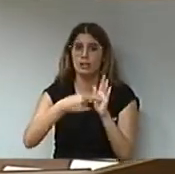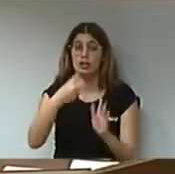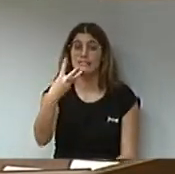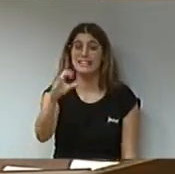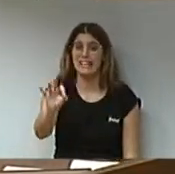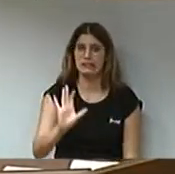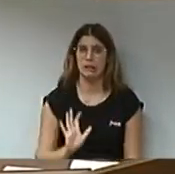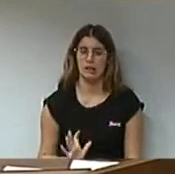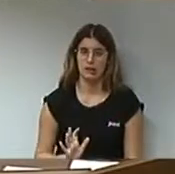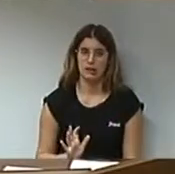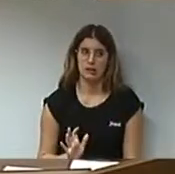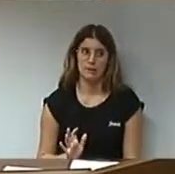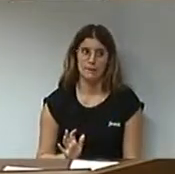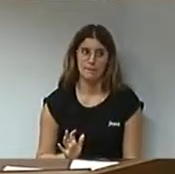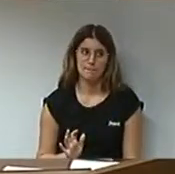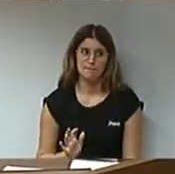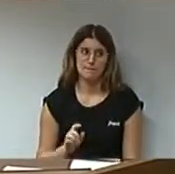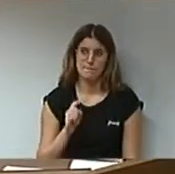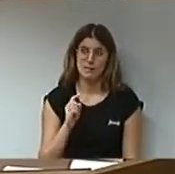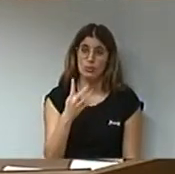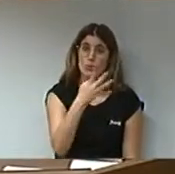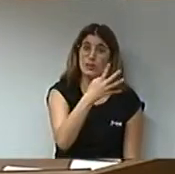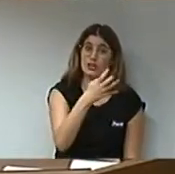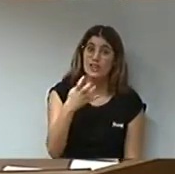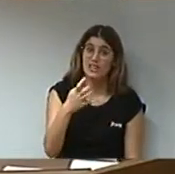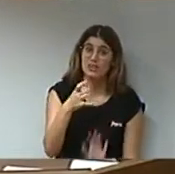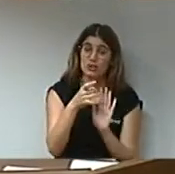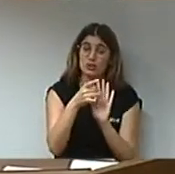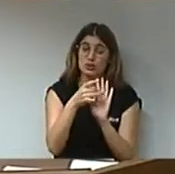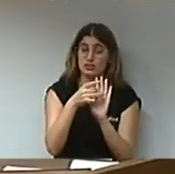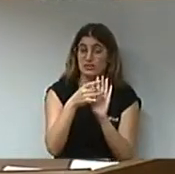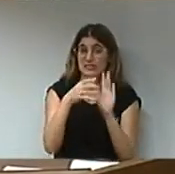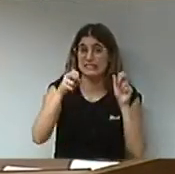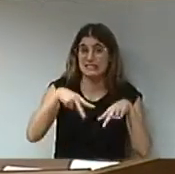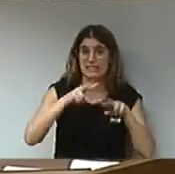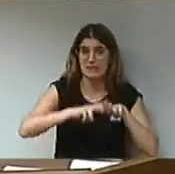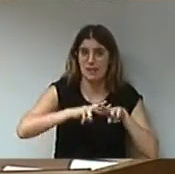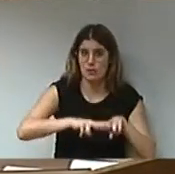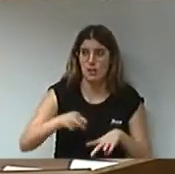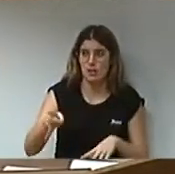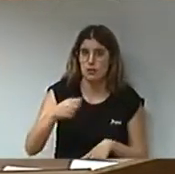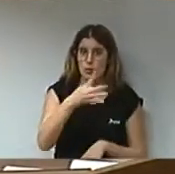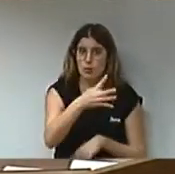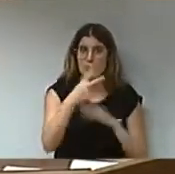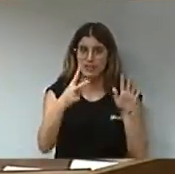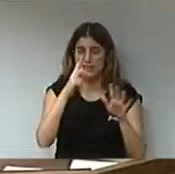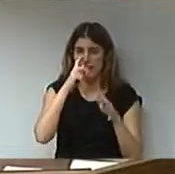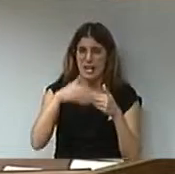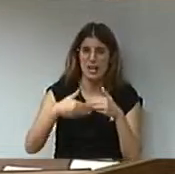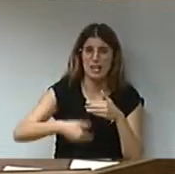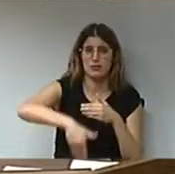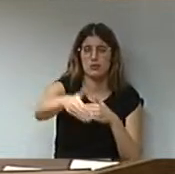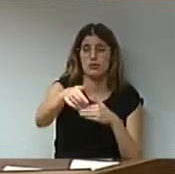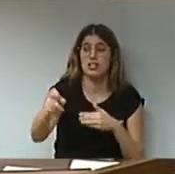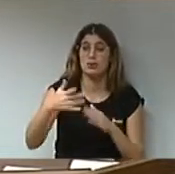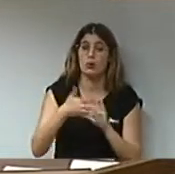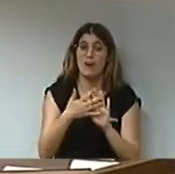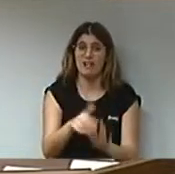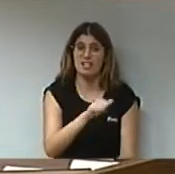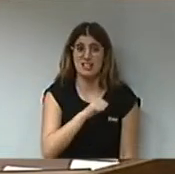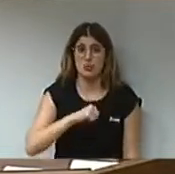30 proyectos. Tienen más de 400 por desatascar. Tardarían a su ritmo 47 años. ¿Y usted habla de